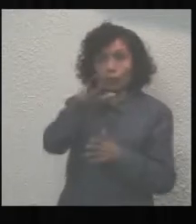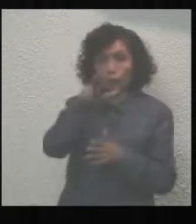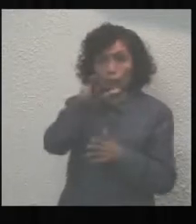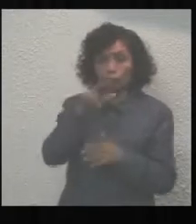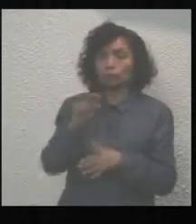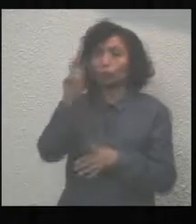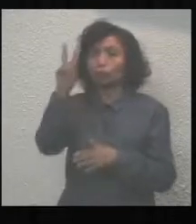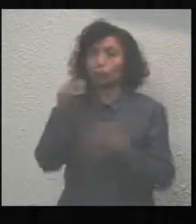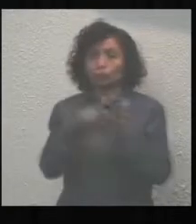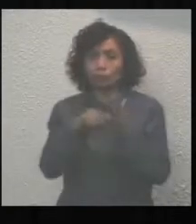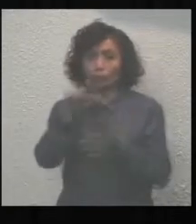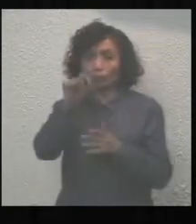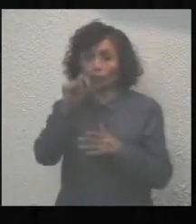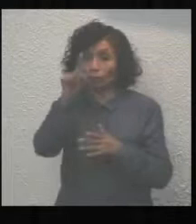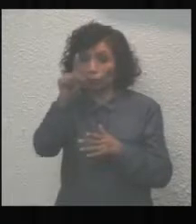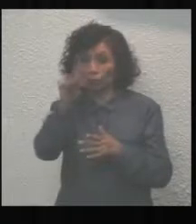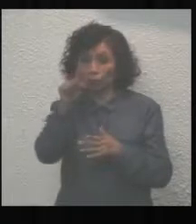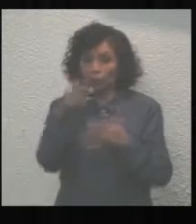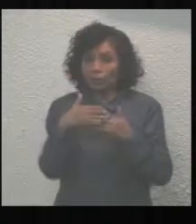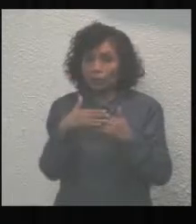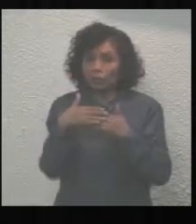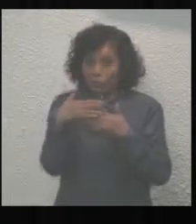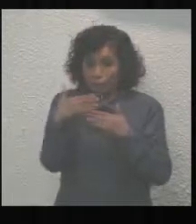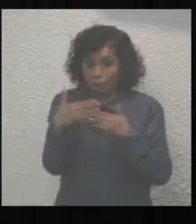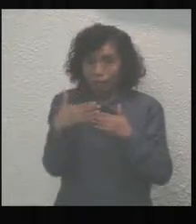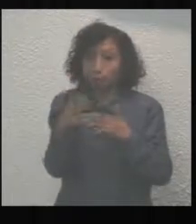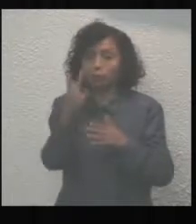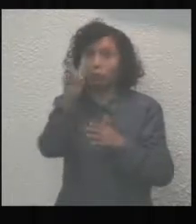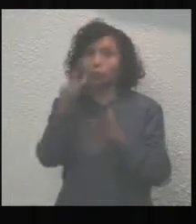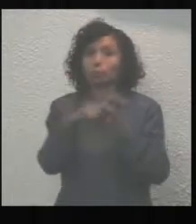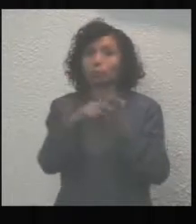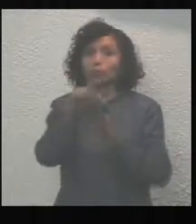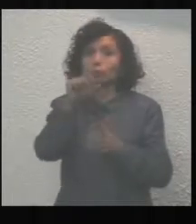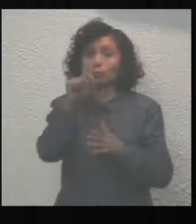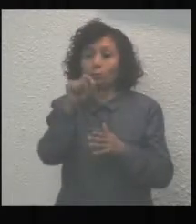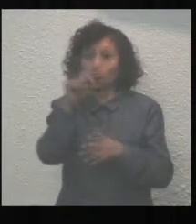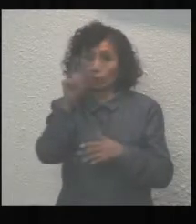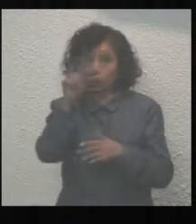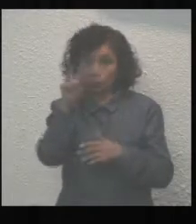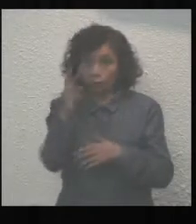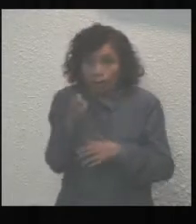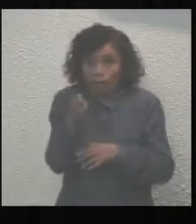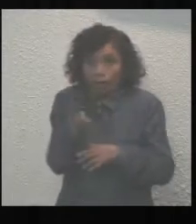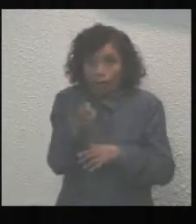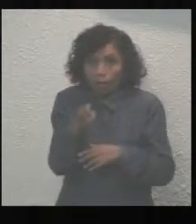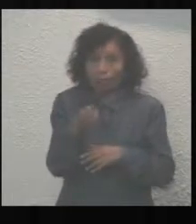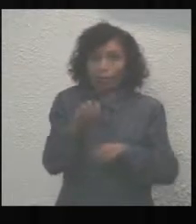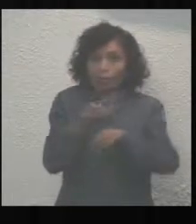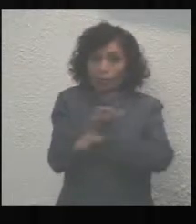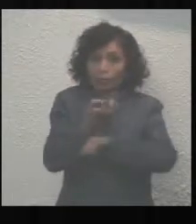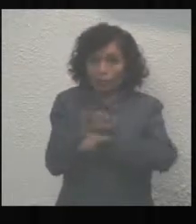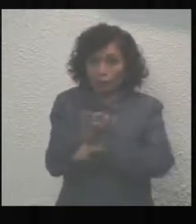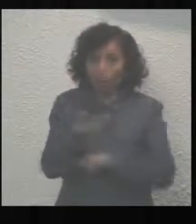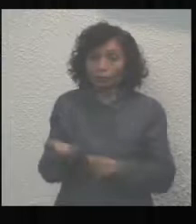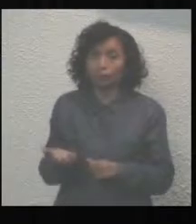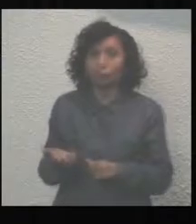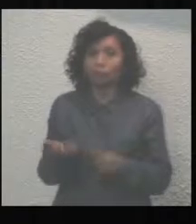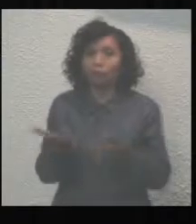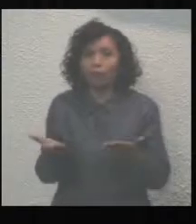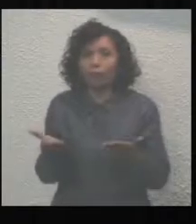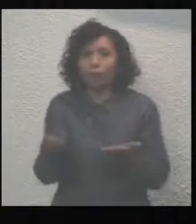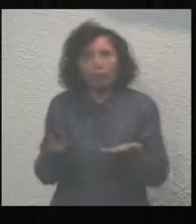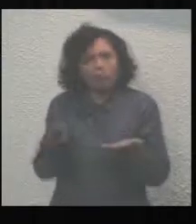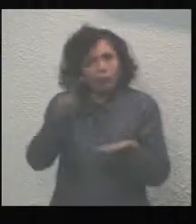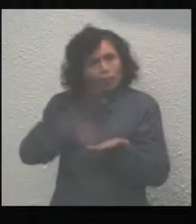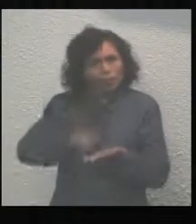2018-2021 y de este 2022 por el gobierno del estado y en particular por su titular debe de